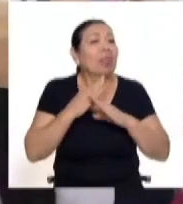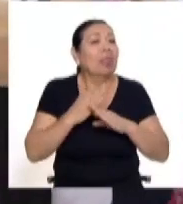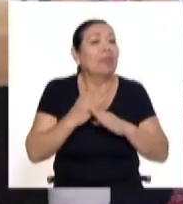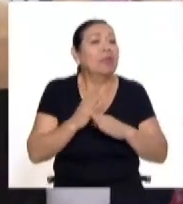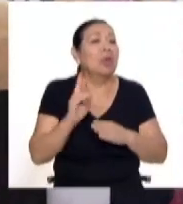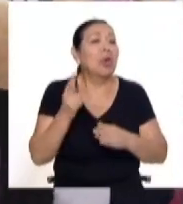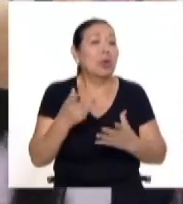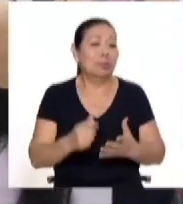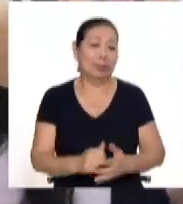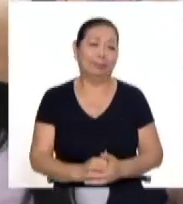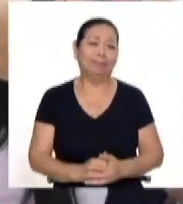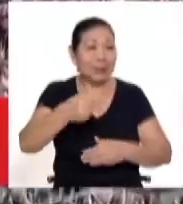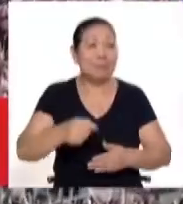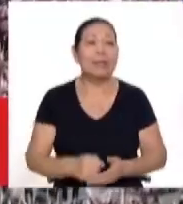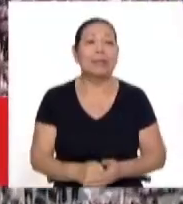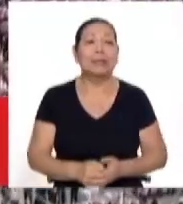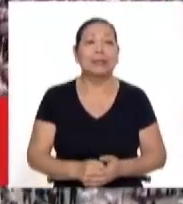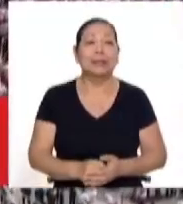la corrupción.